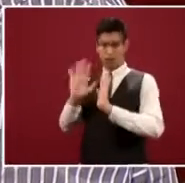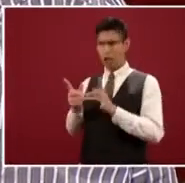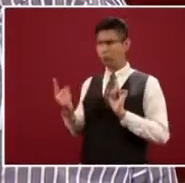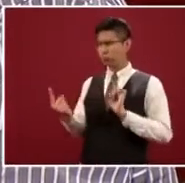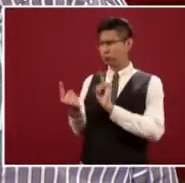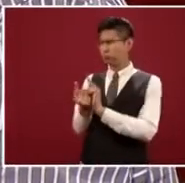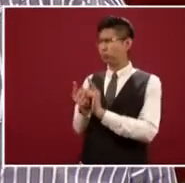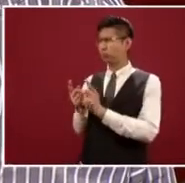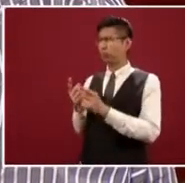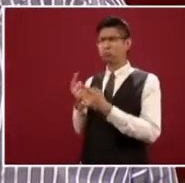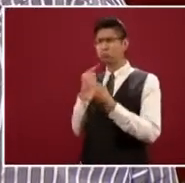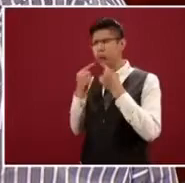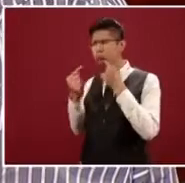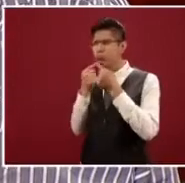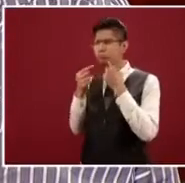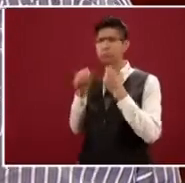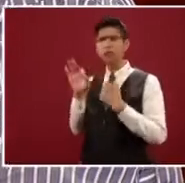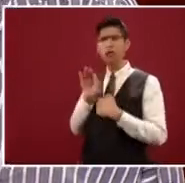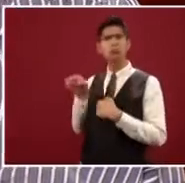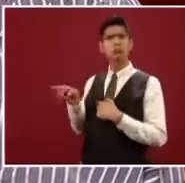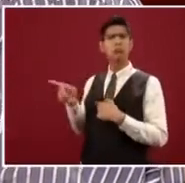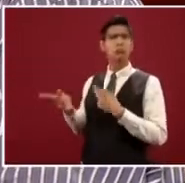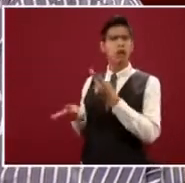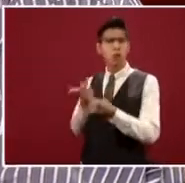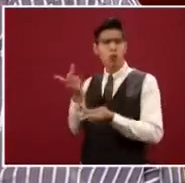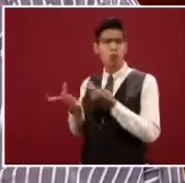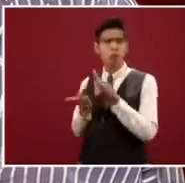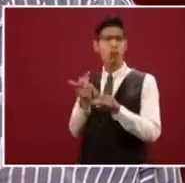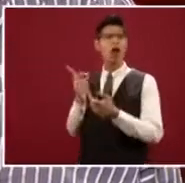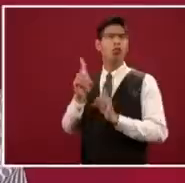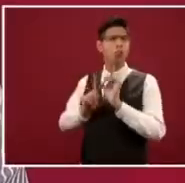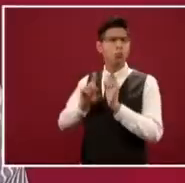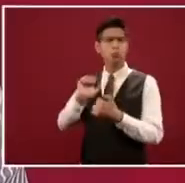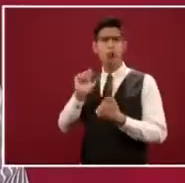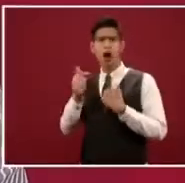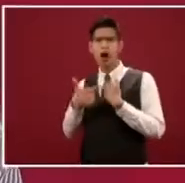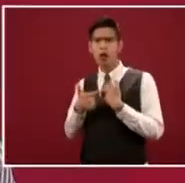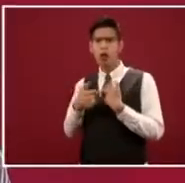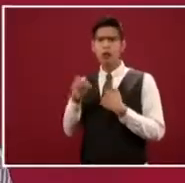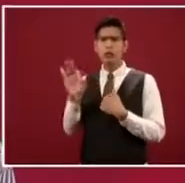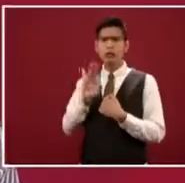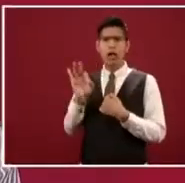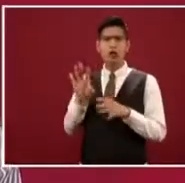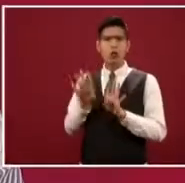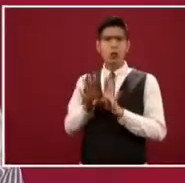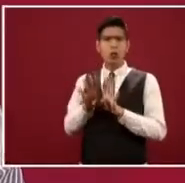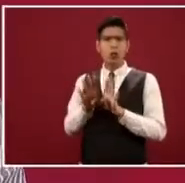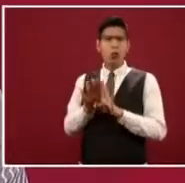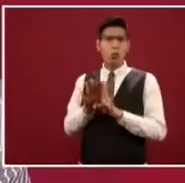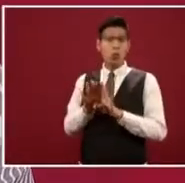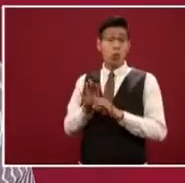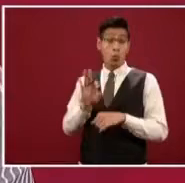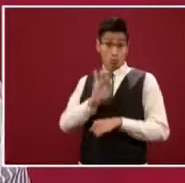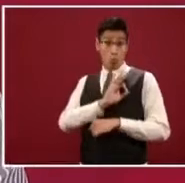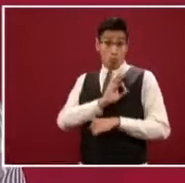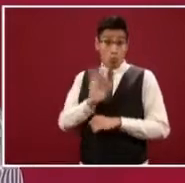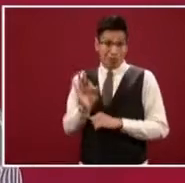revisamos las inquietudes que pudiera haber en torno a cualquier limitación de la velocidad de que sean